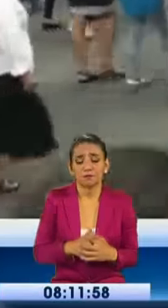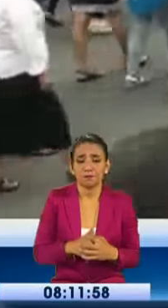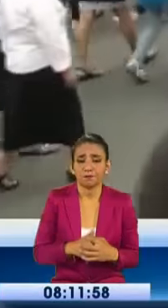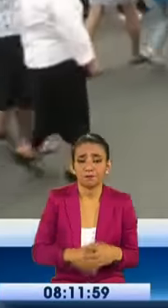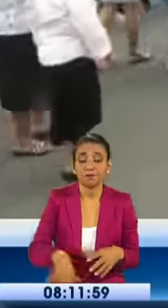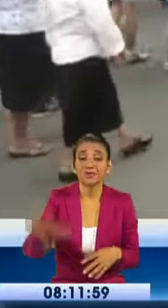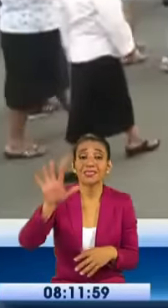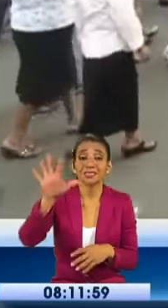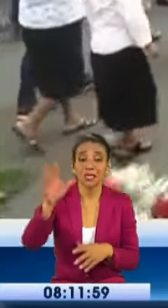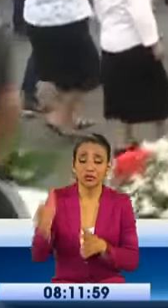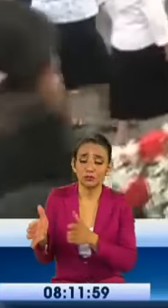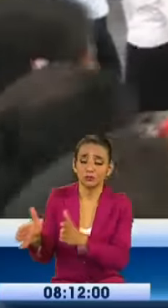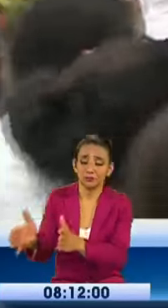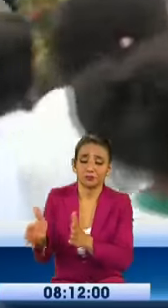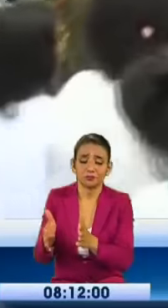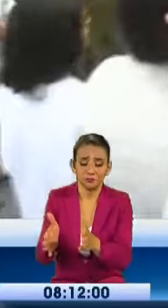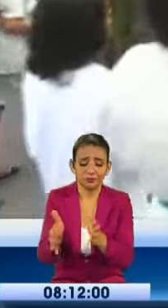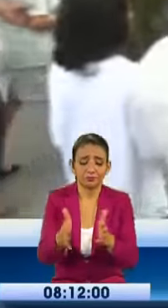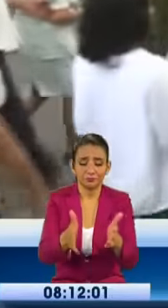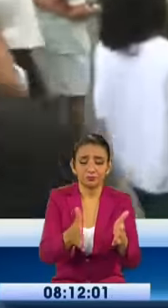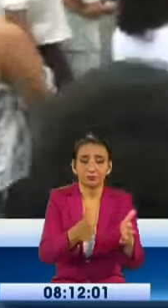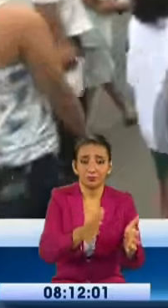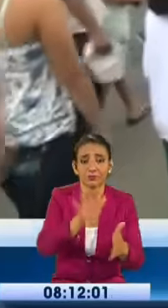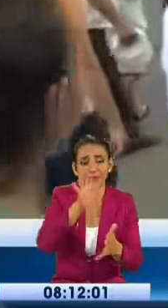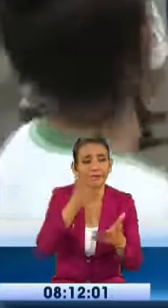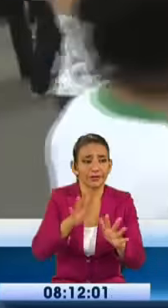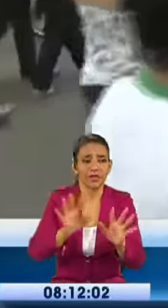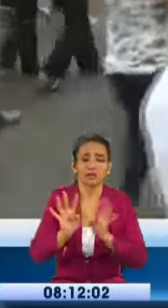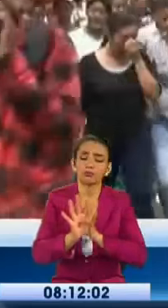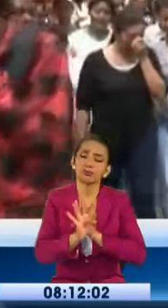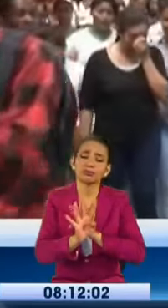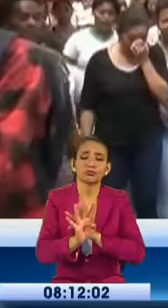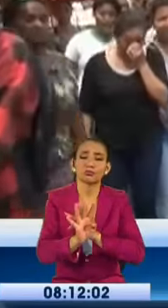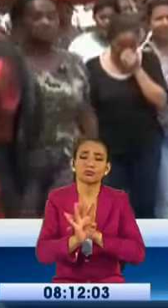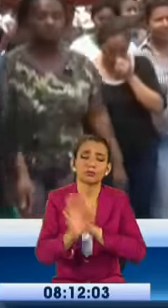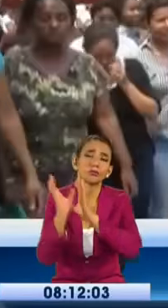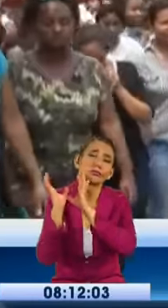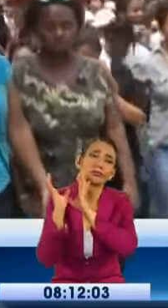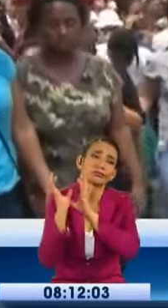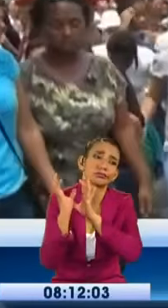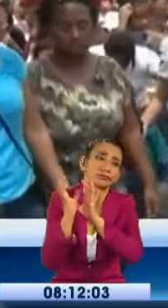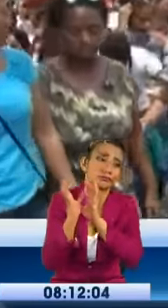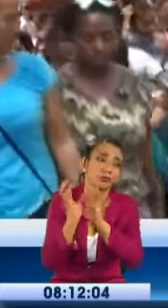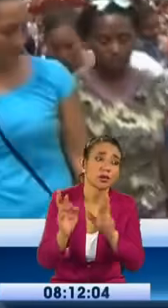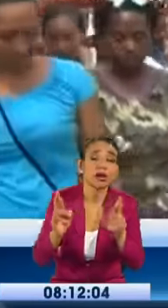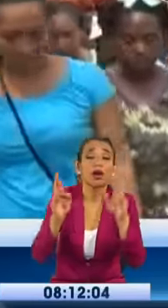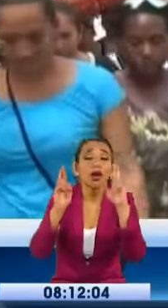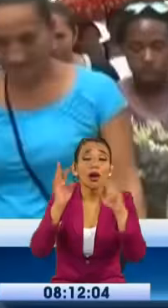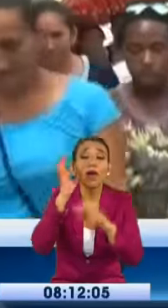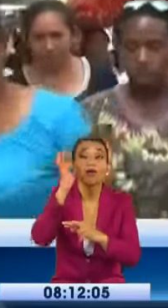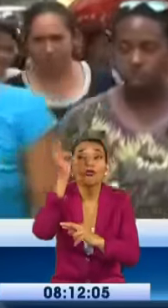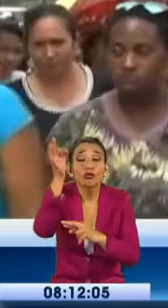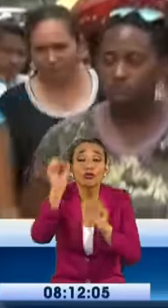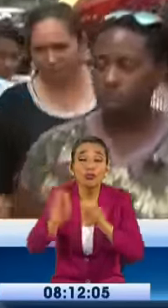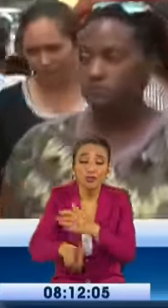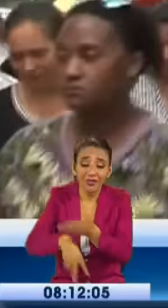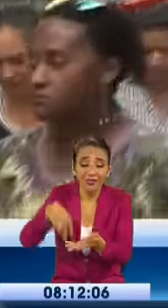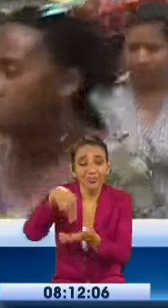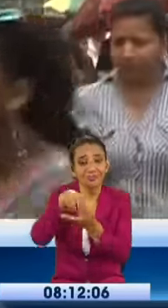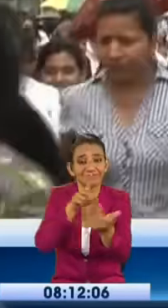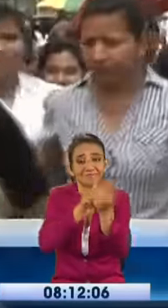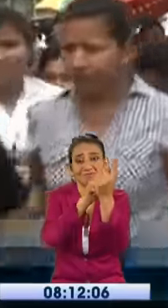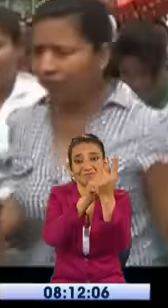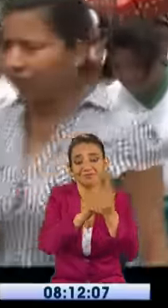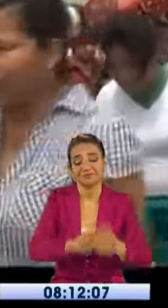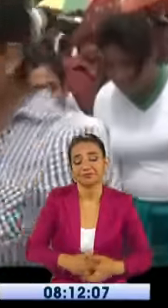ataúdes fueron acompañados en su último viaje, todos con la fe de que algún día los volverán a ver. Desde Quevedo en los